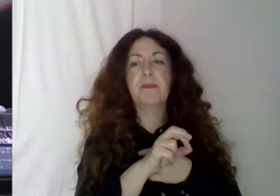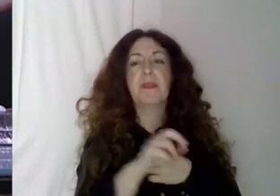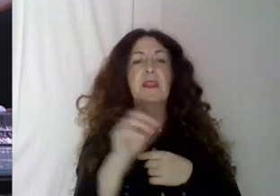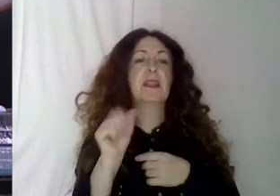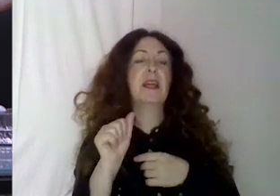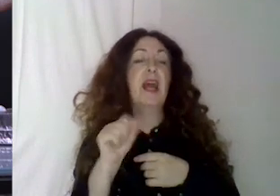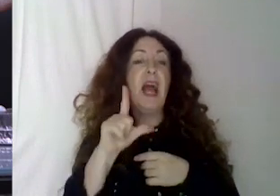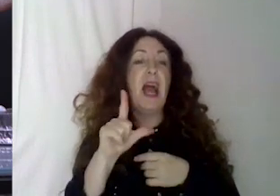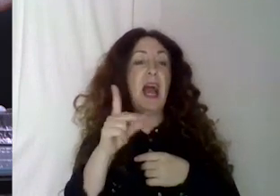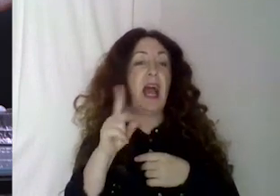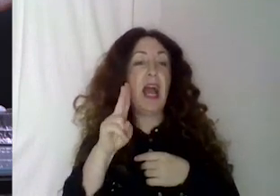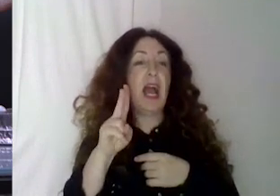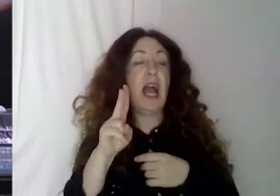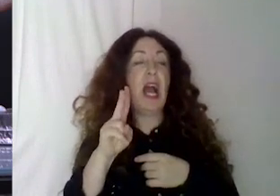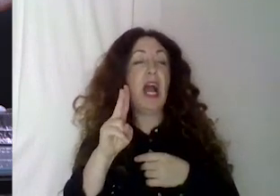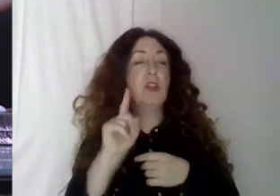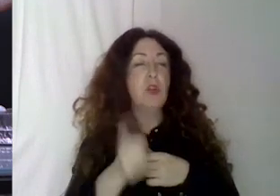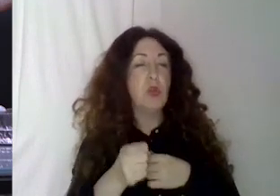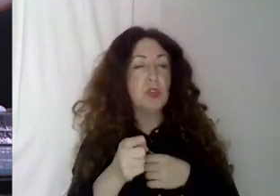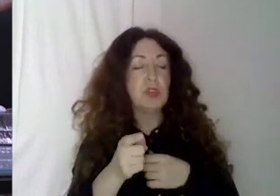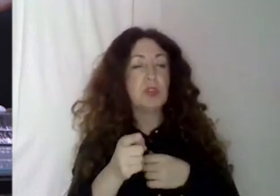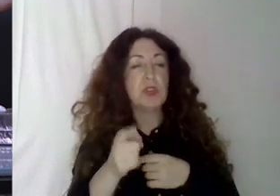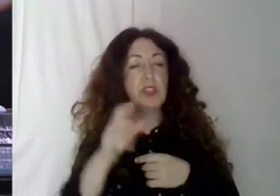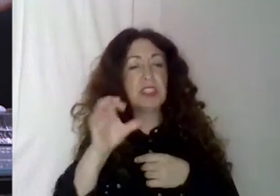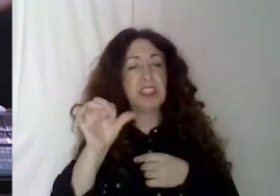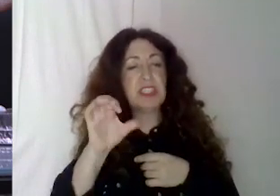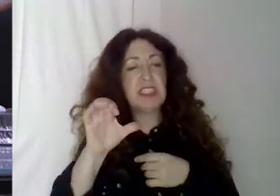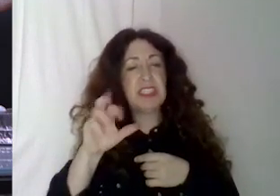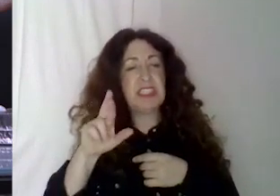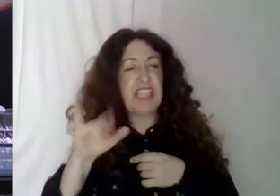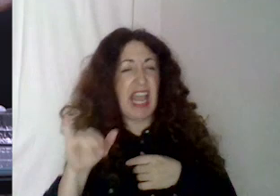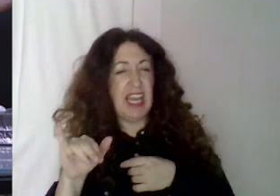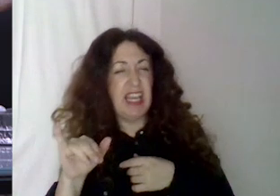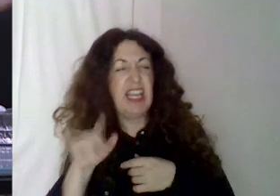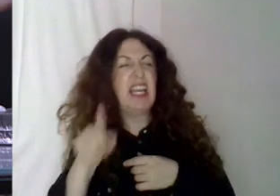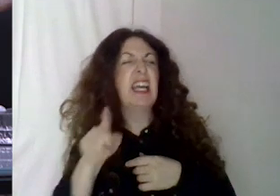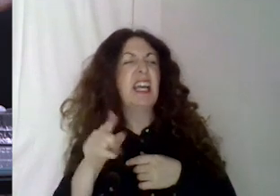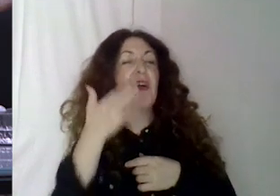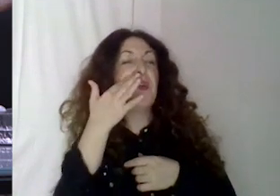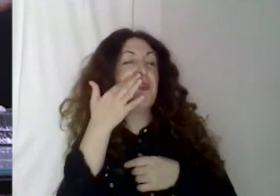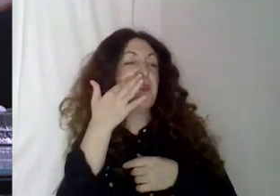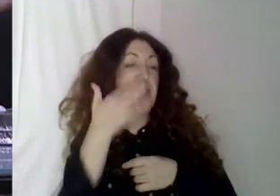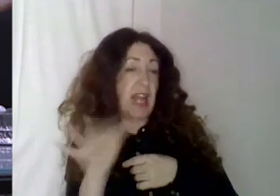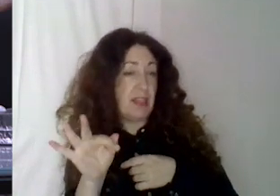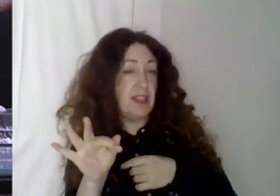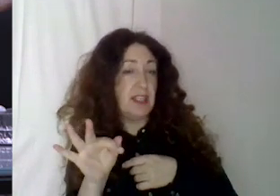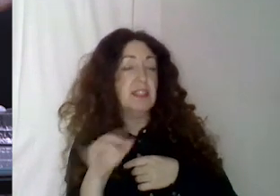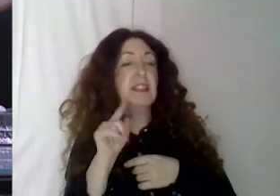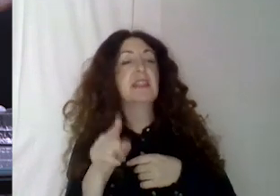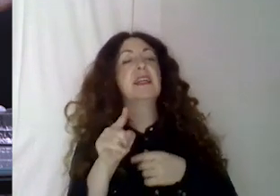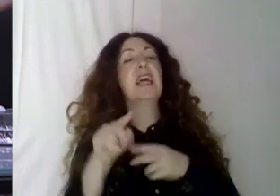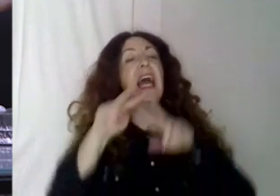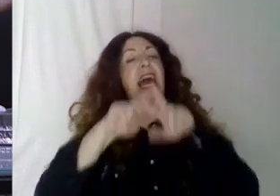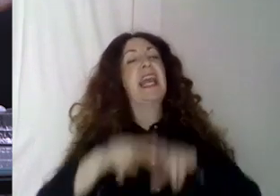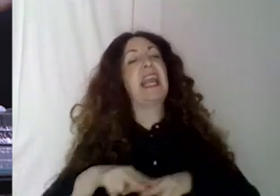un día que simplemente le estaba dando un masaje de rutina y se le van las manos, como él cuenta. Bueno, se pone todo el aparato de la Escuela de Altos